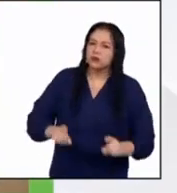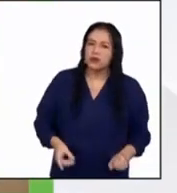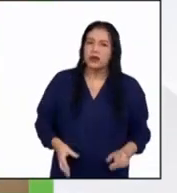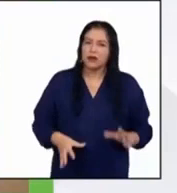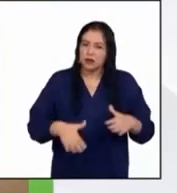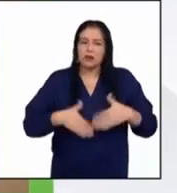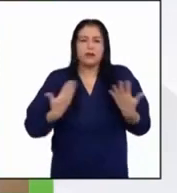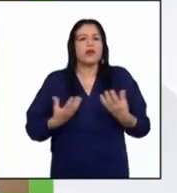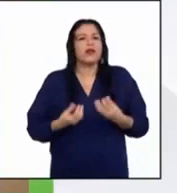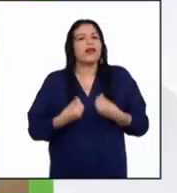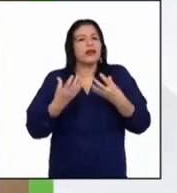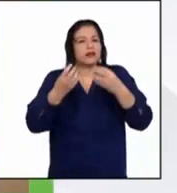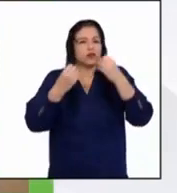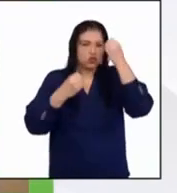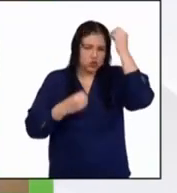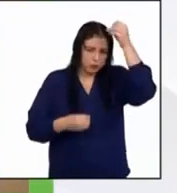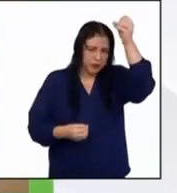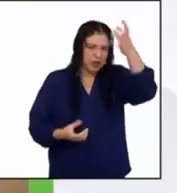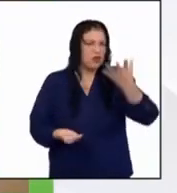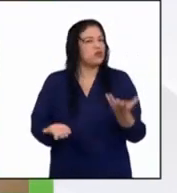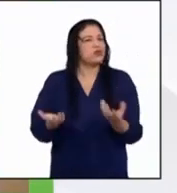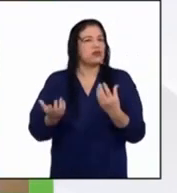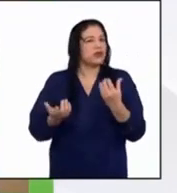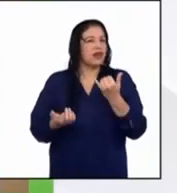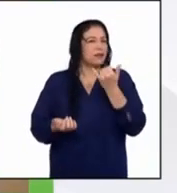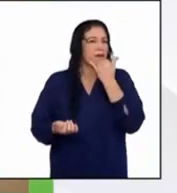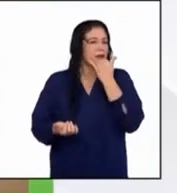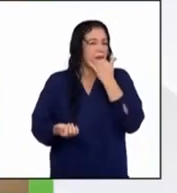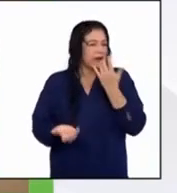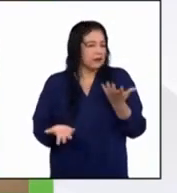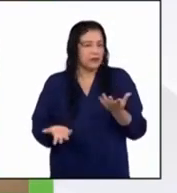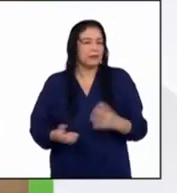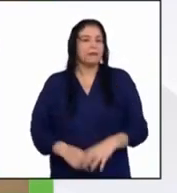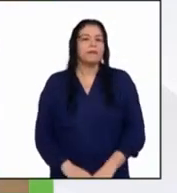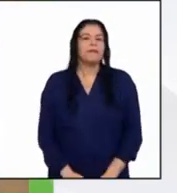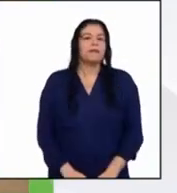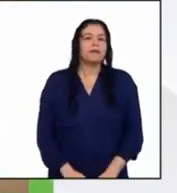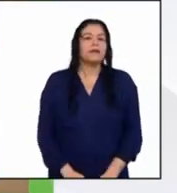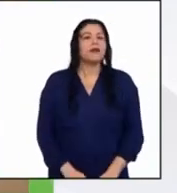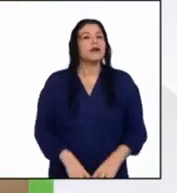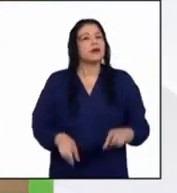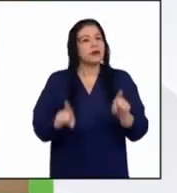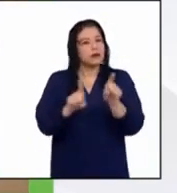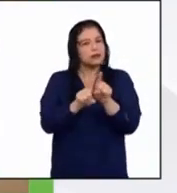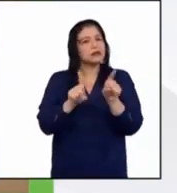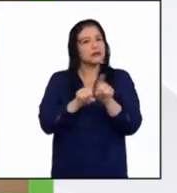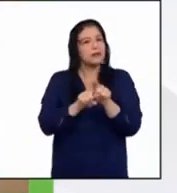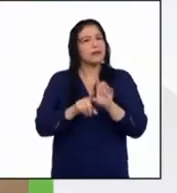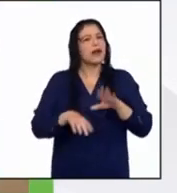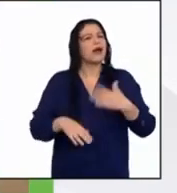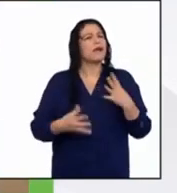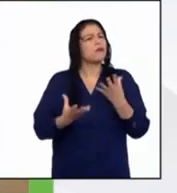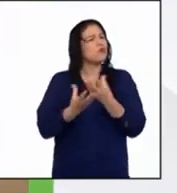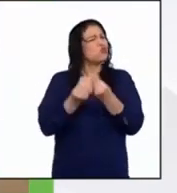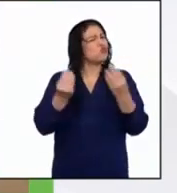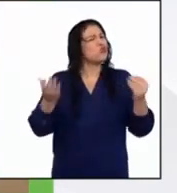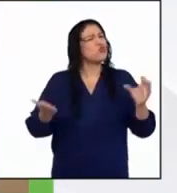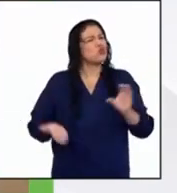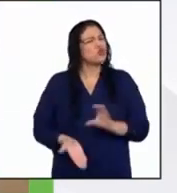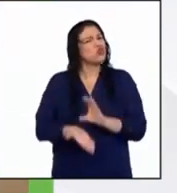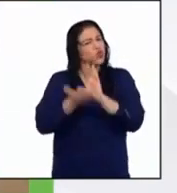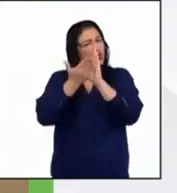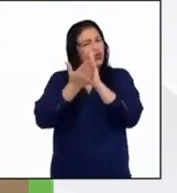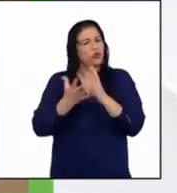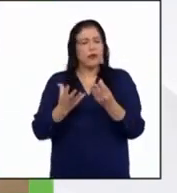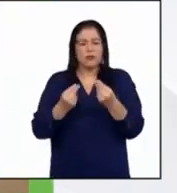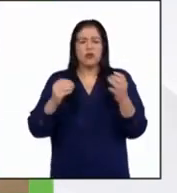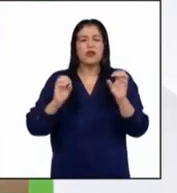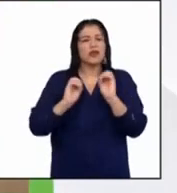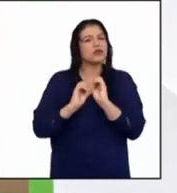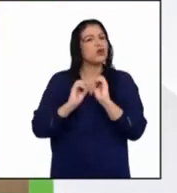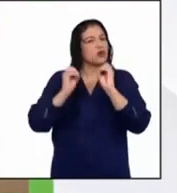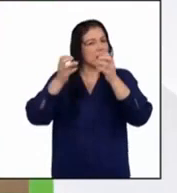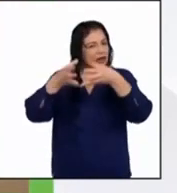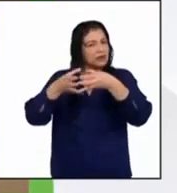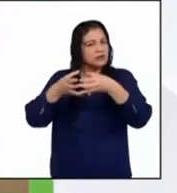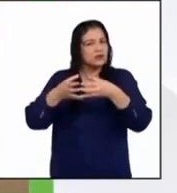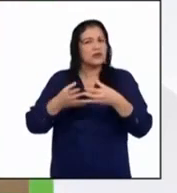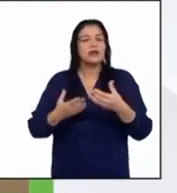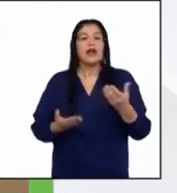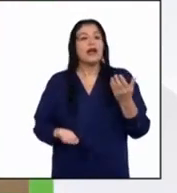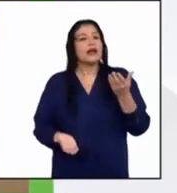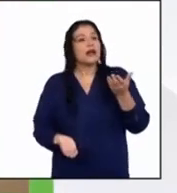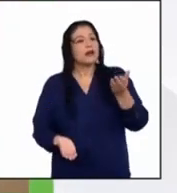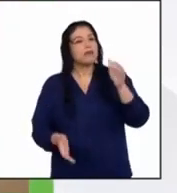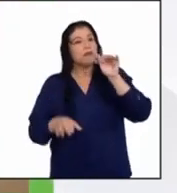opinar sobre estos espacios. Existen también muchos clubes, muchas organizaciones que